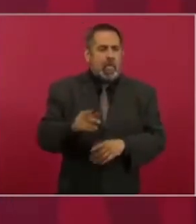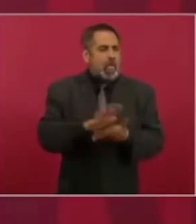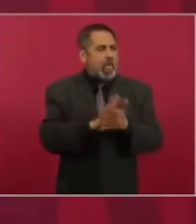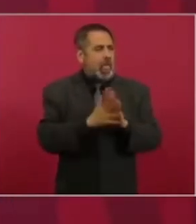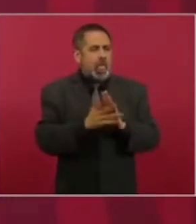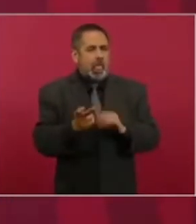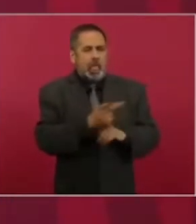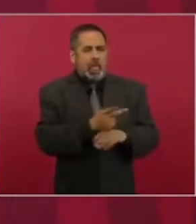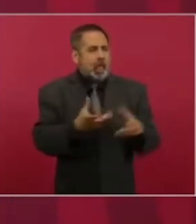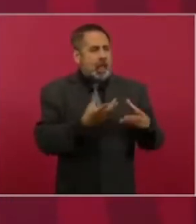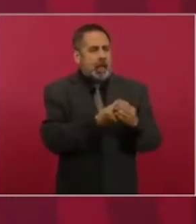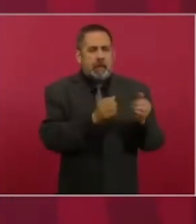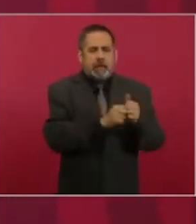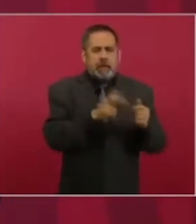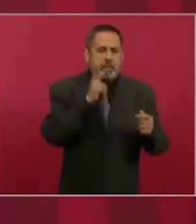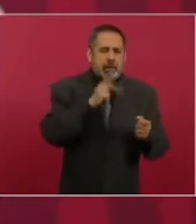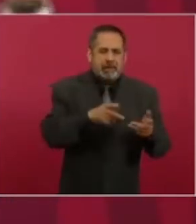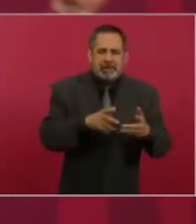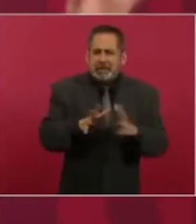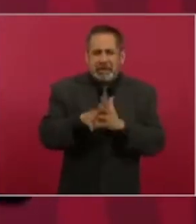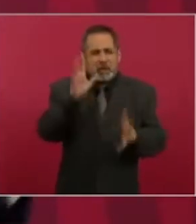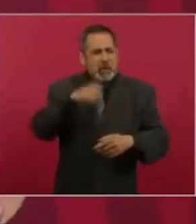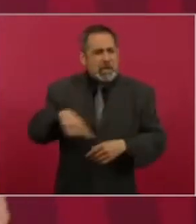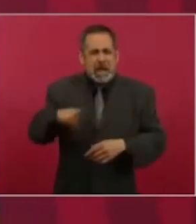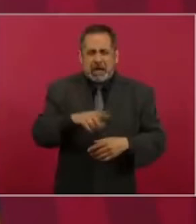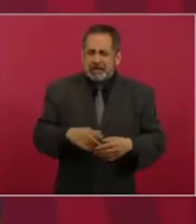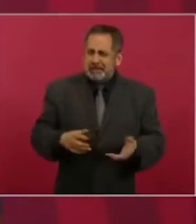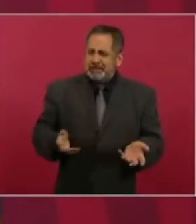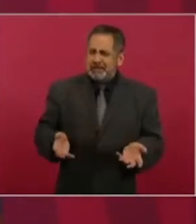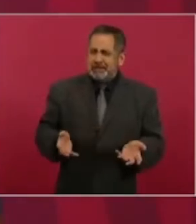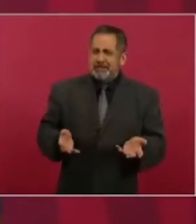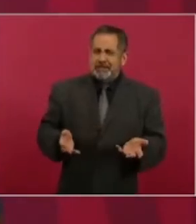también vinculada con el petróleo. Casi todos,